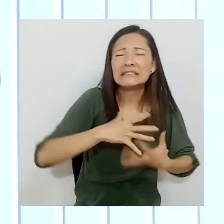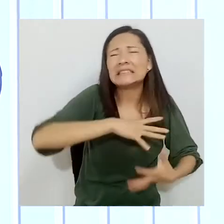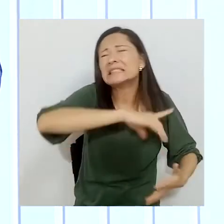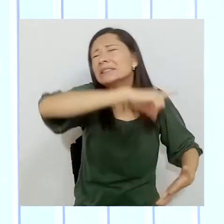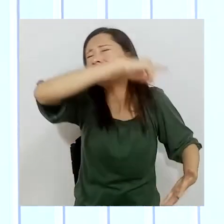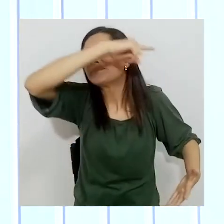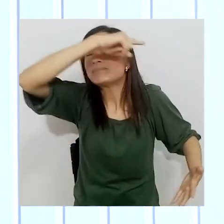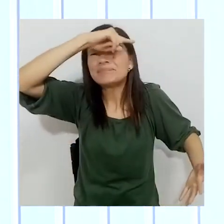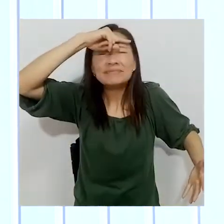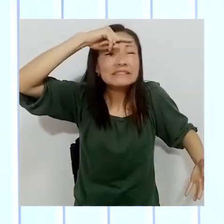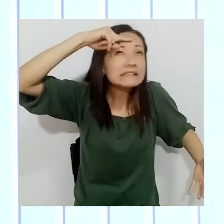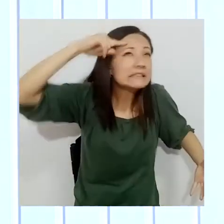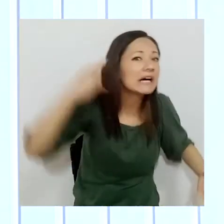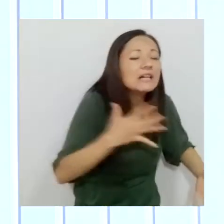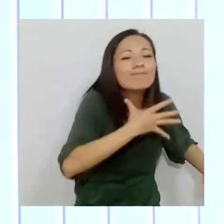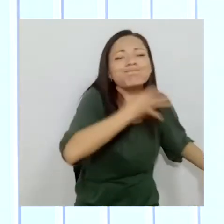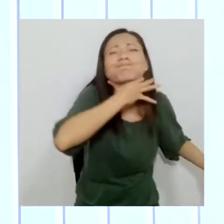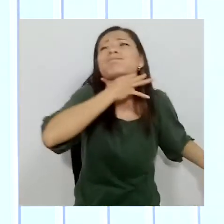hastiado,